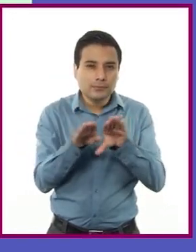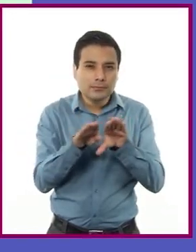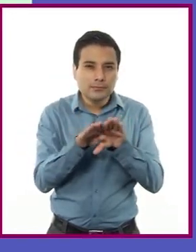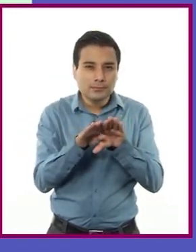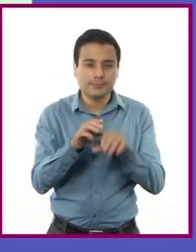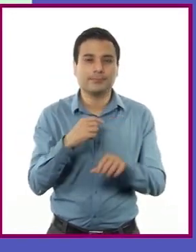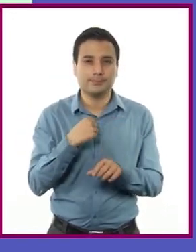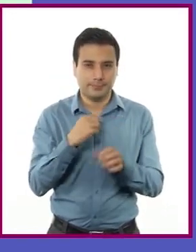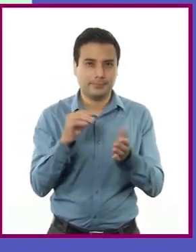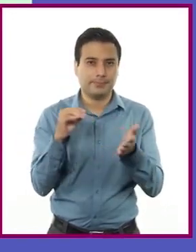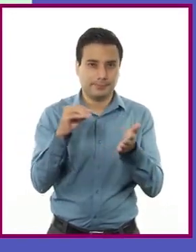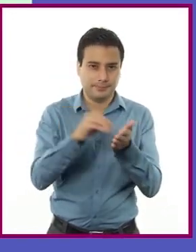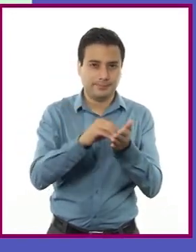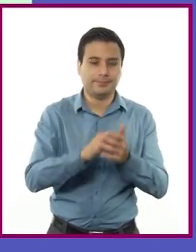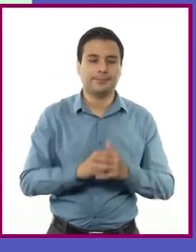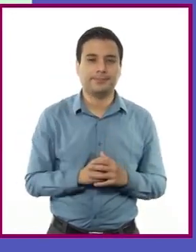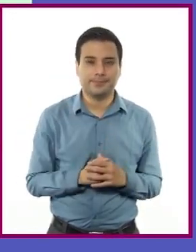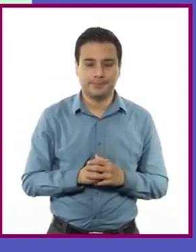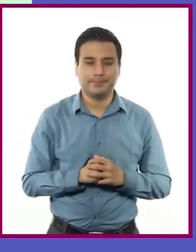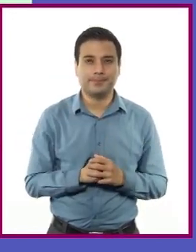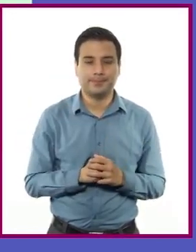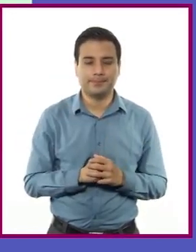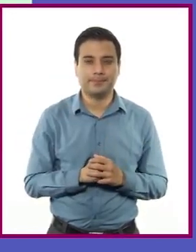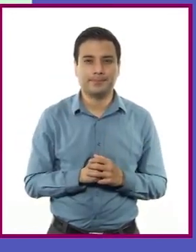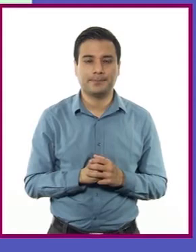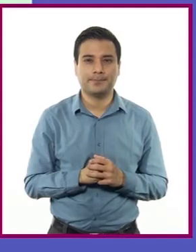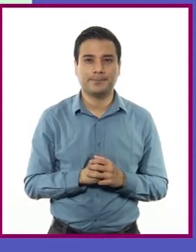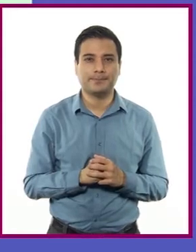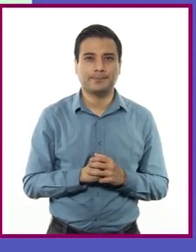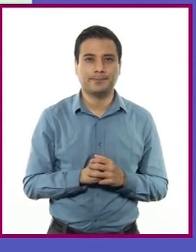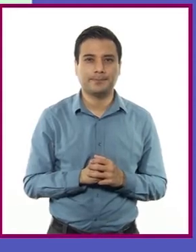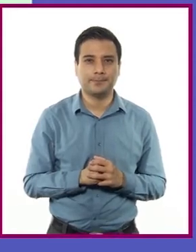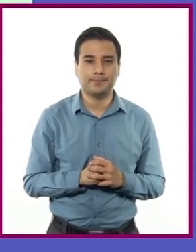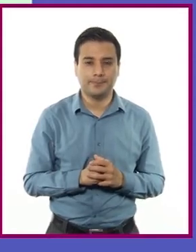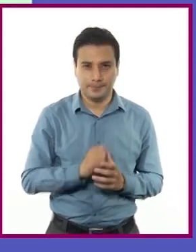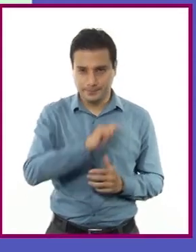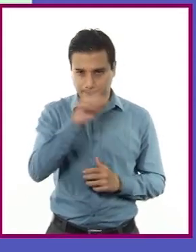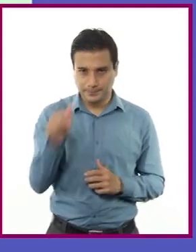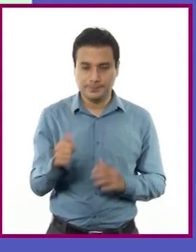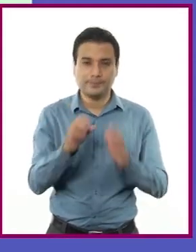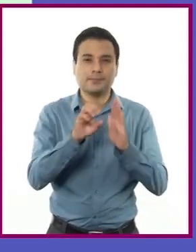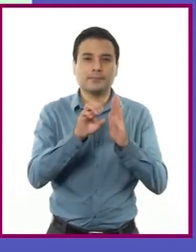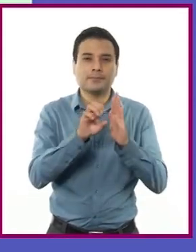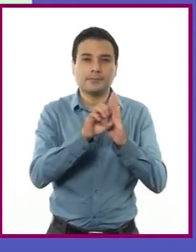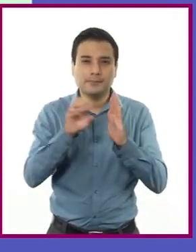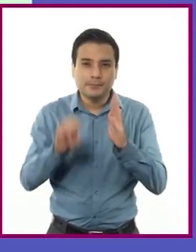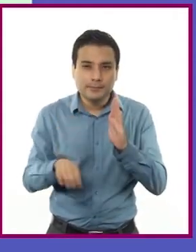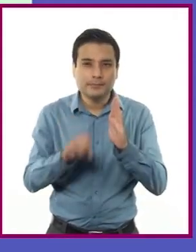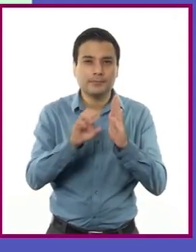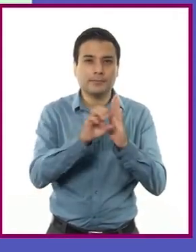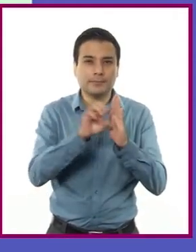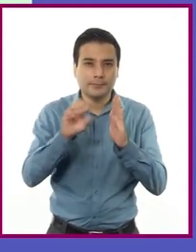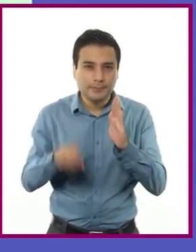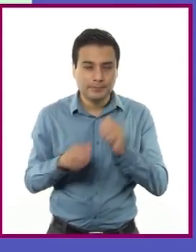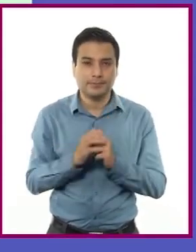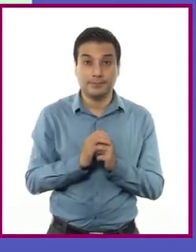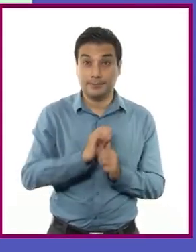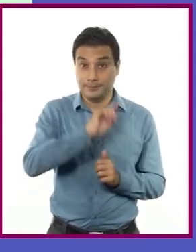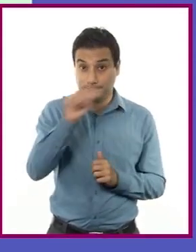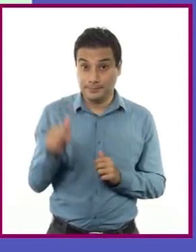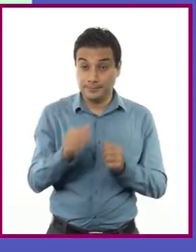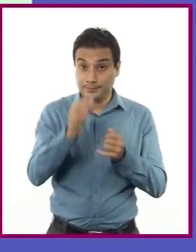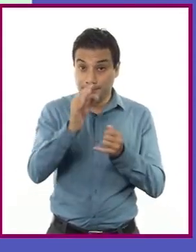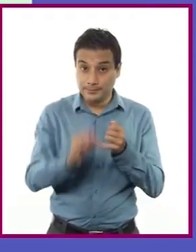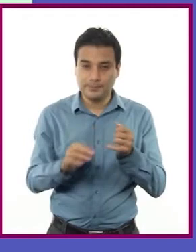y formulada con nuestras palabras. Daremos ejemplos relacionados y por último elaboraremos